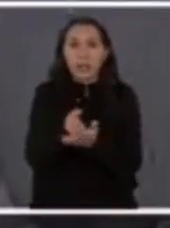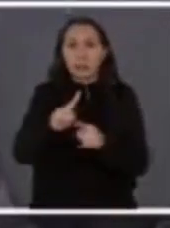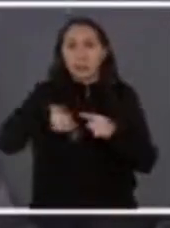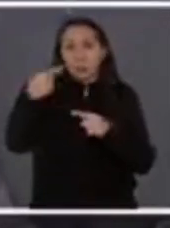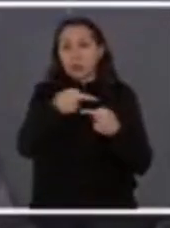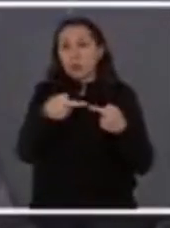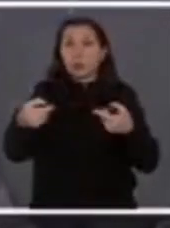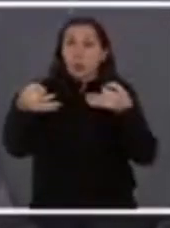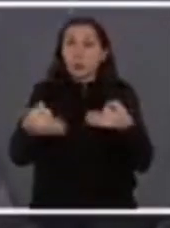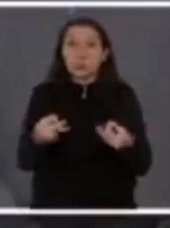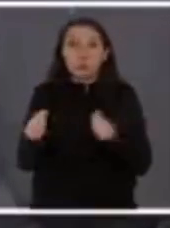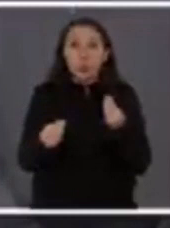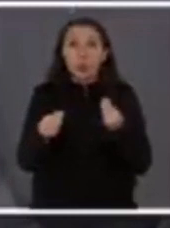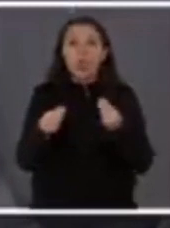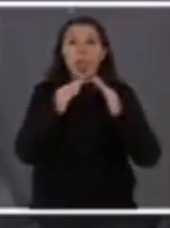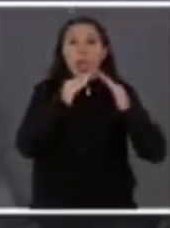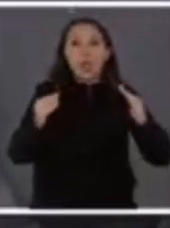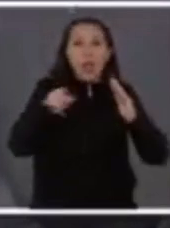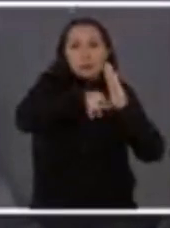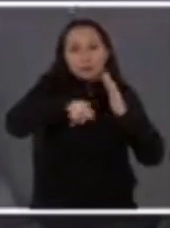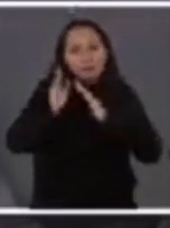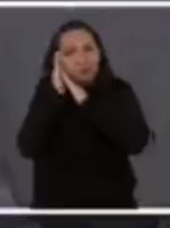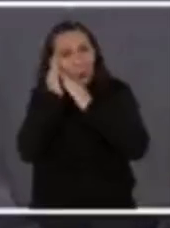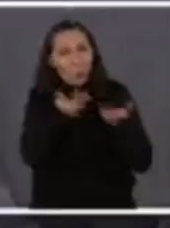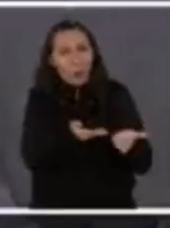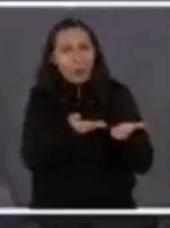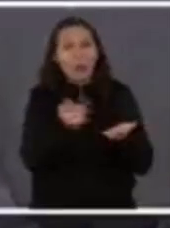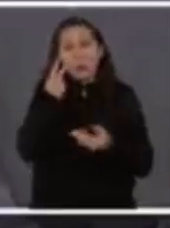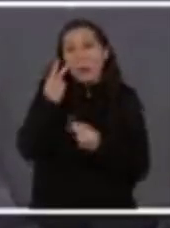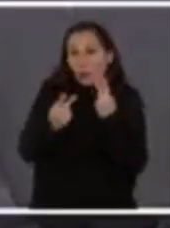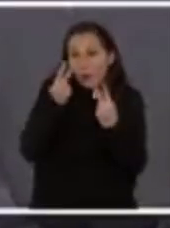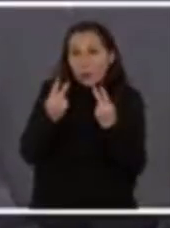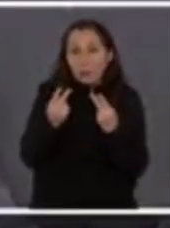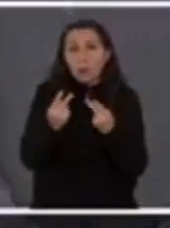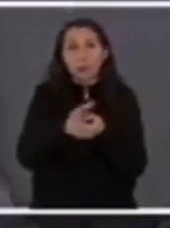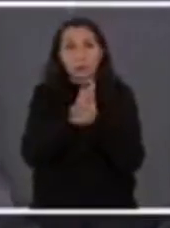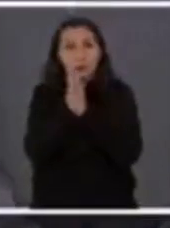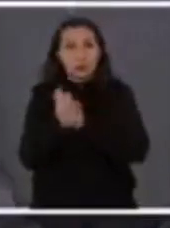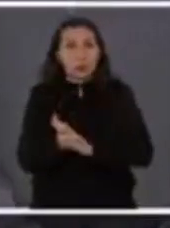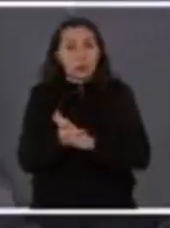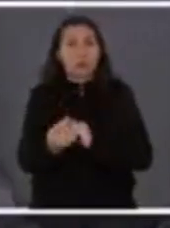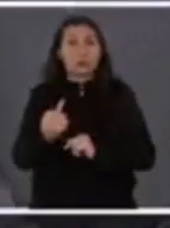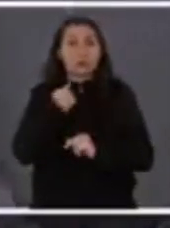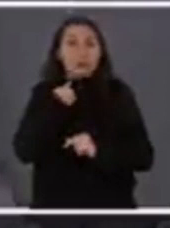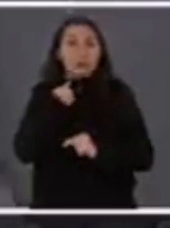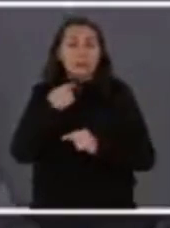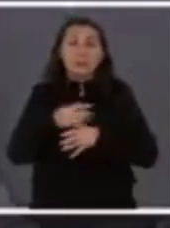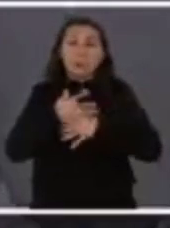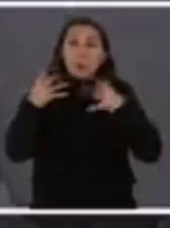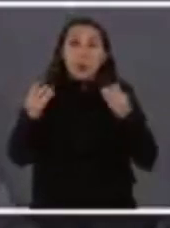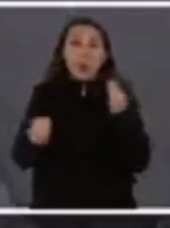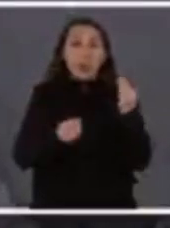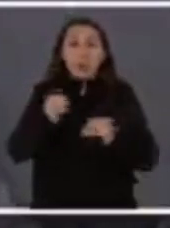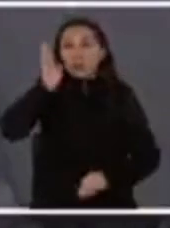la próxima semana justamente porque está haciendo albergue. Pero hemos visto todos los efectos tremendos